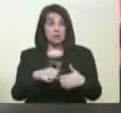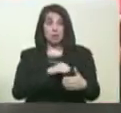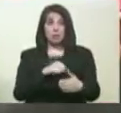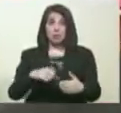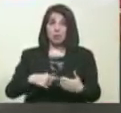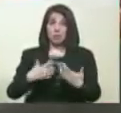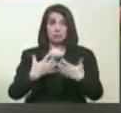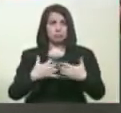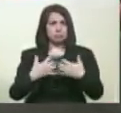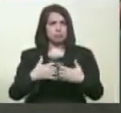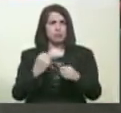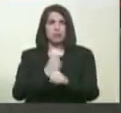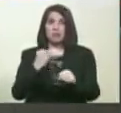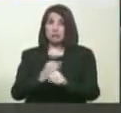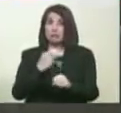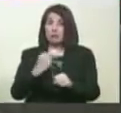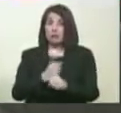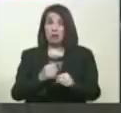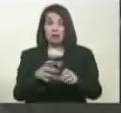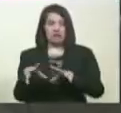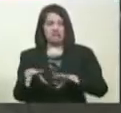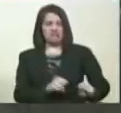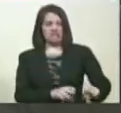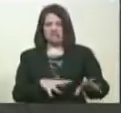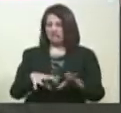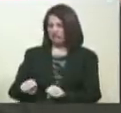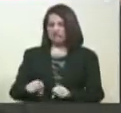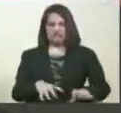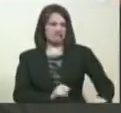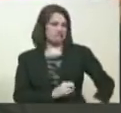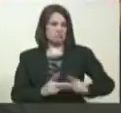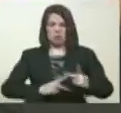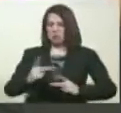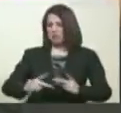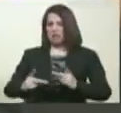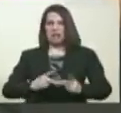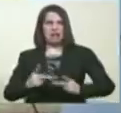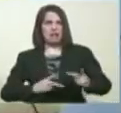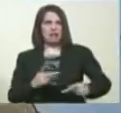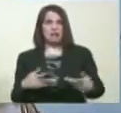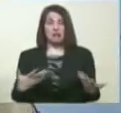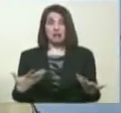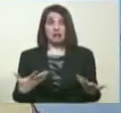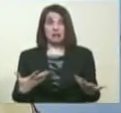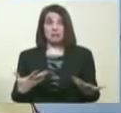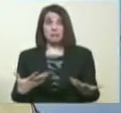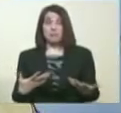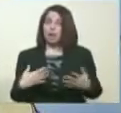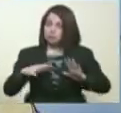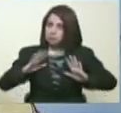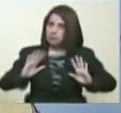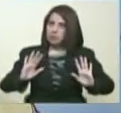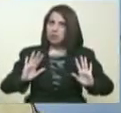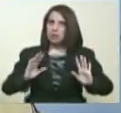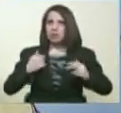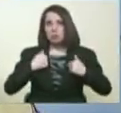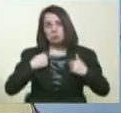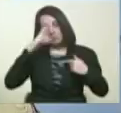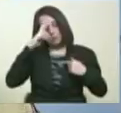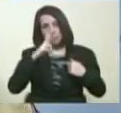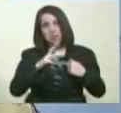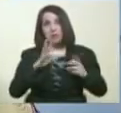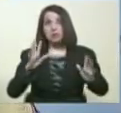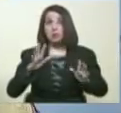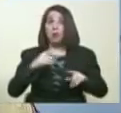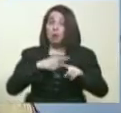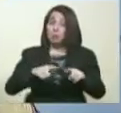¿verdad? Es el capitalismo. La fuerza productiva es una fuerza productiva que respeto. Pero yo lo